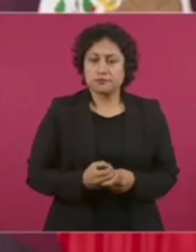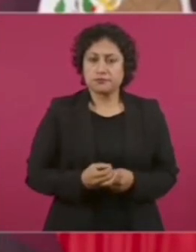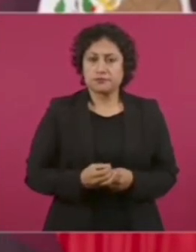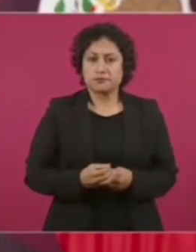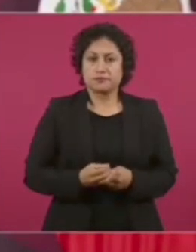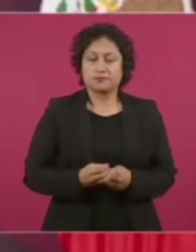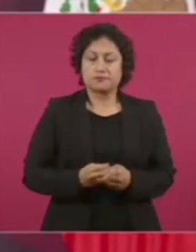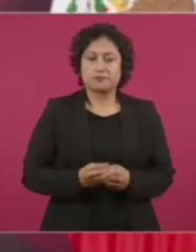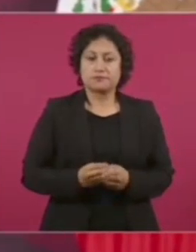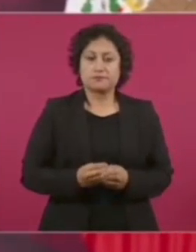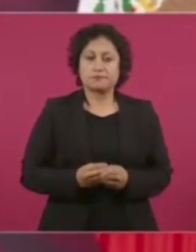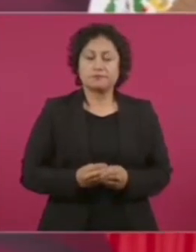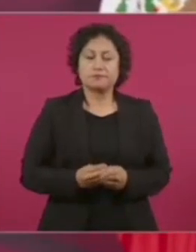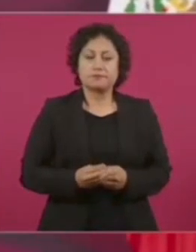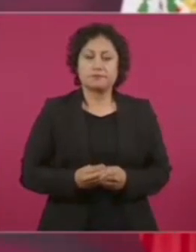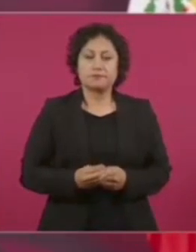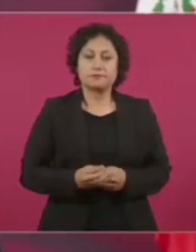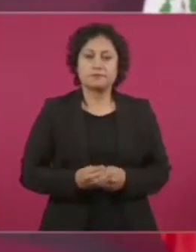Porque incluso